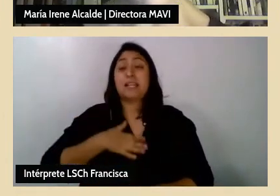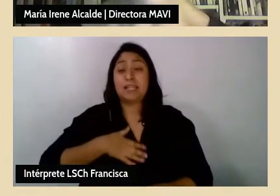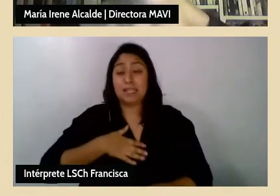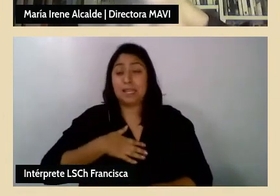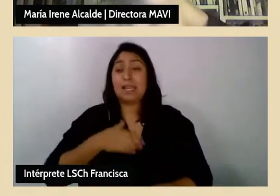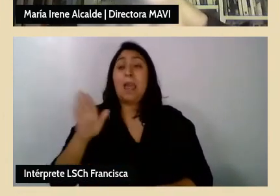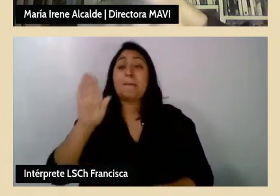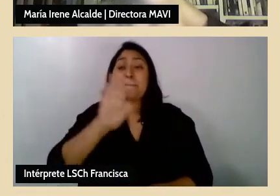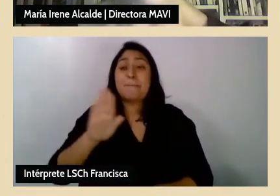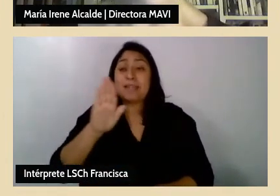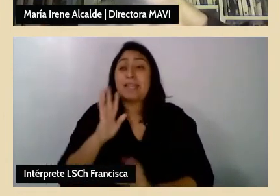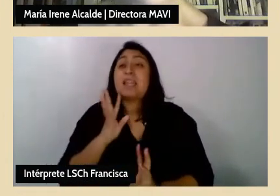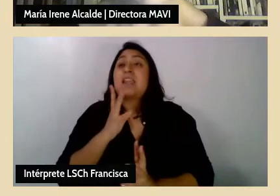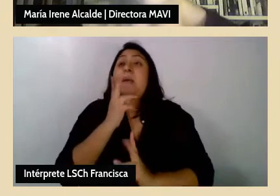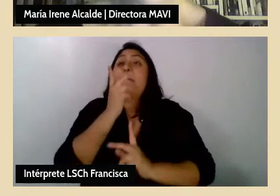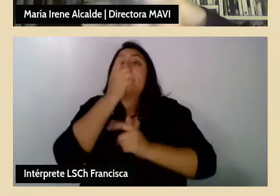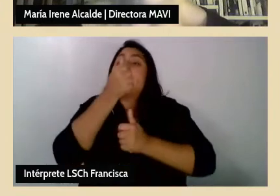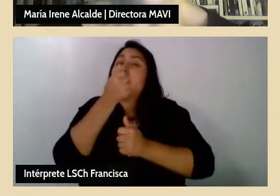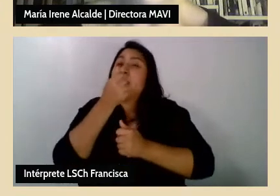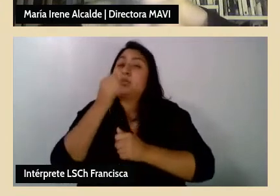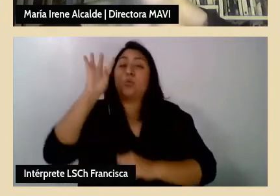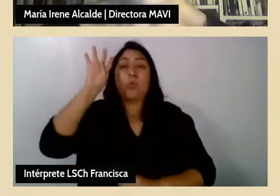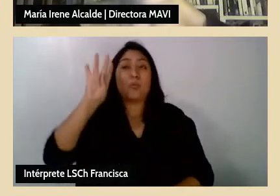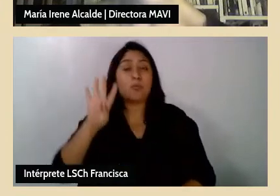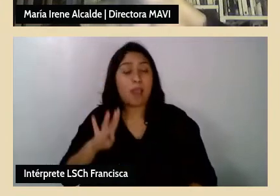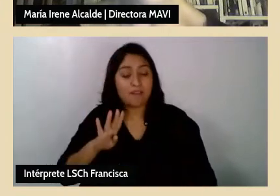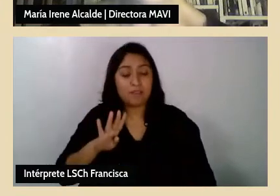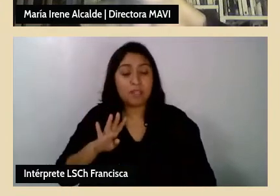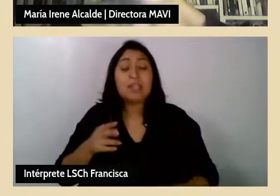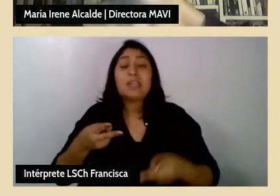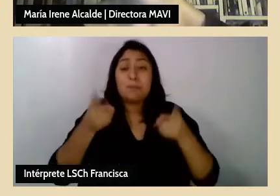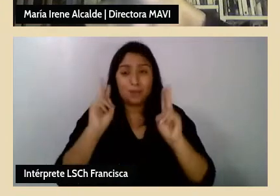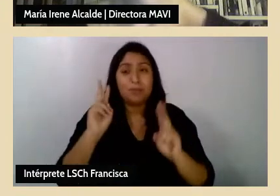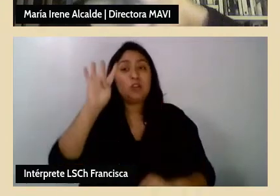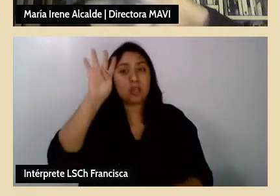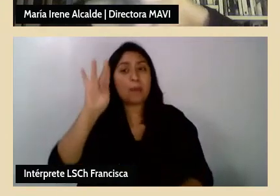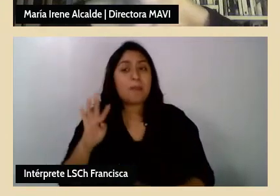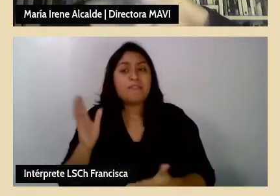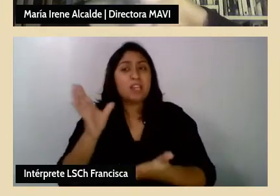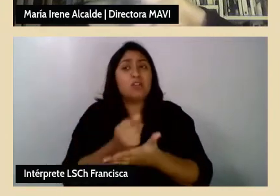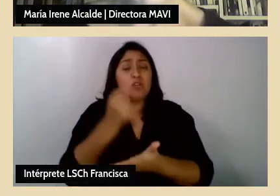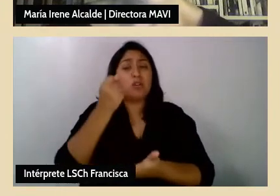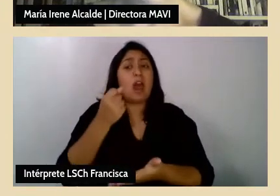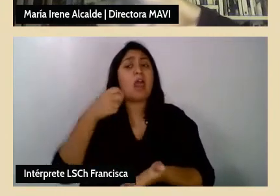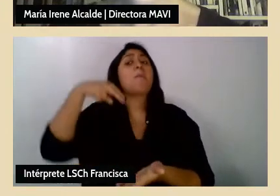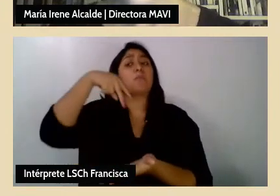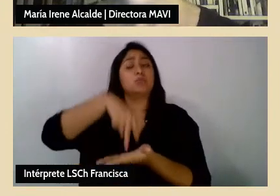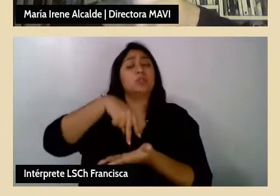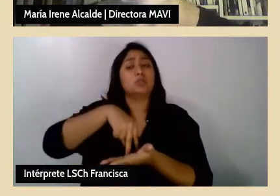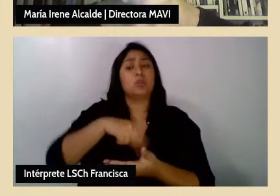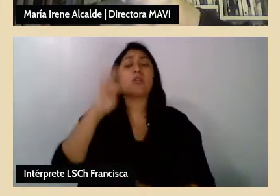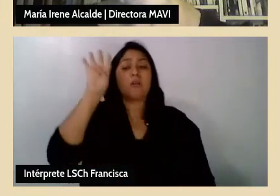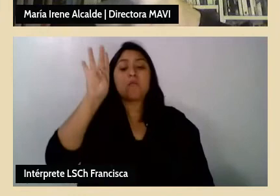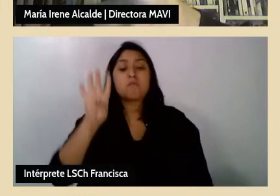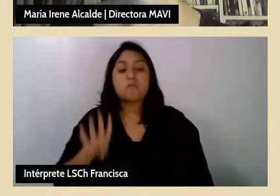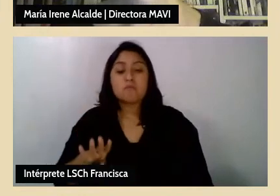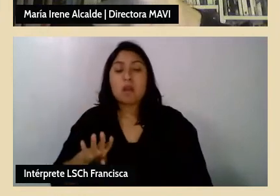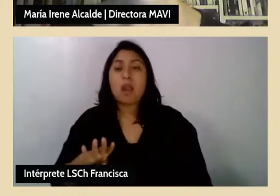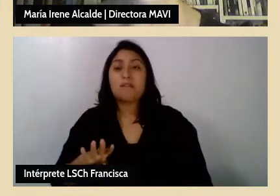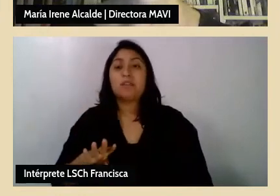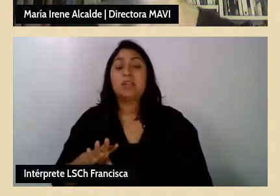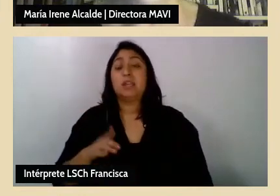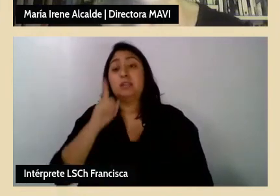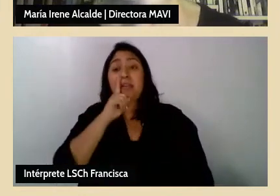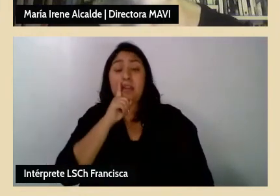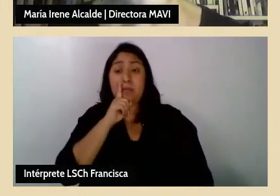del MAVI, que es lo que yo creo que llevó a que el MAVI sea lo que es, ¿no? El MAVI, claro, está compuesto por el edificio,